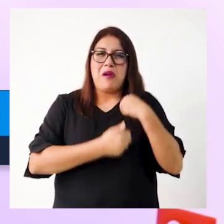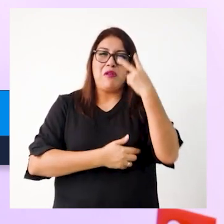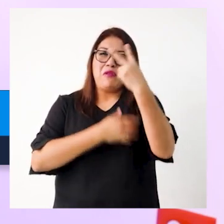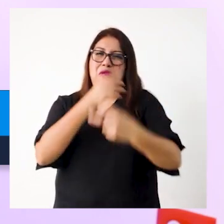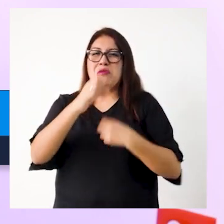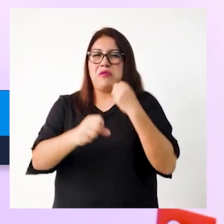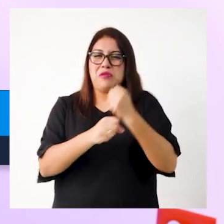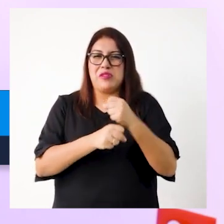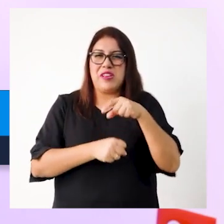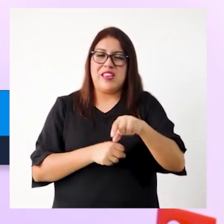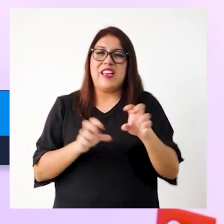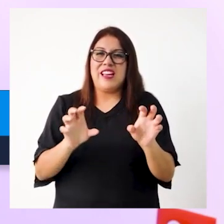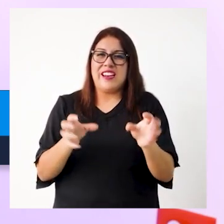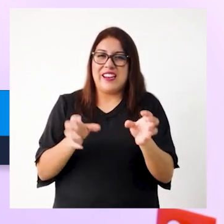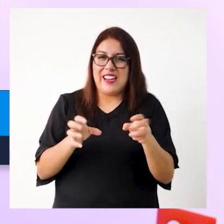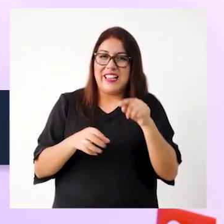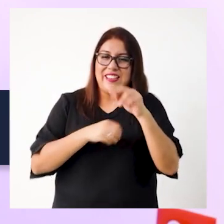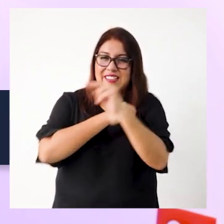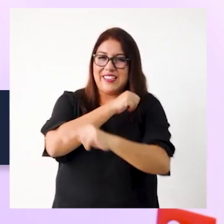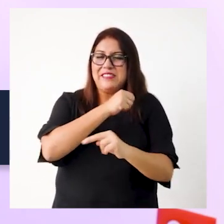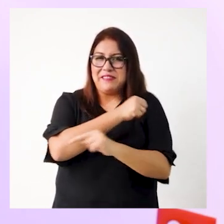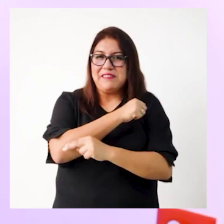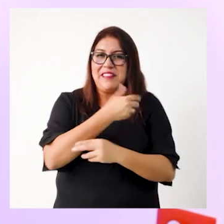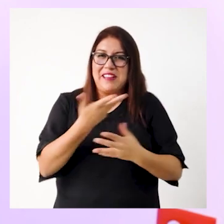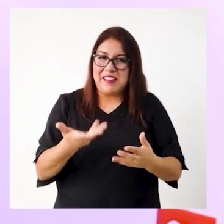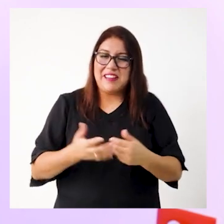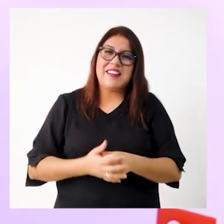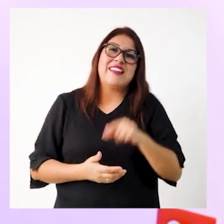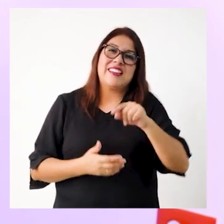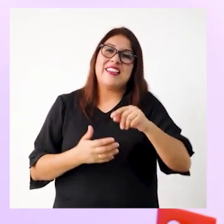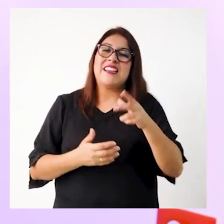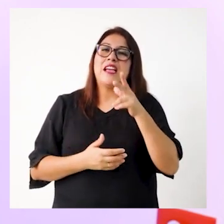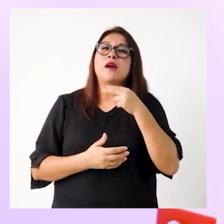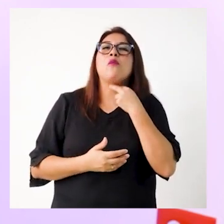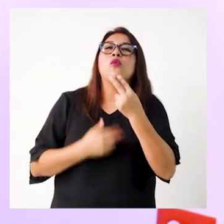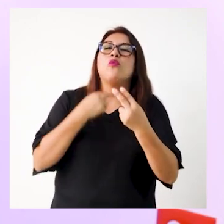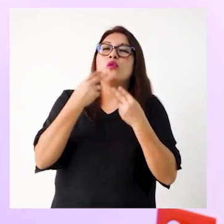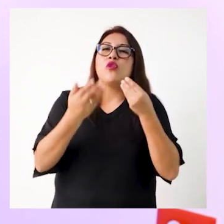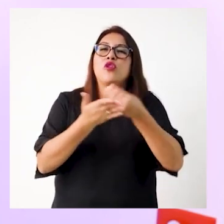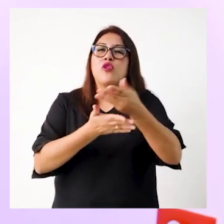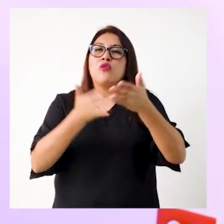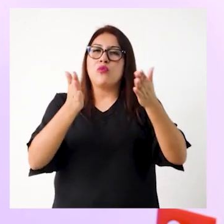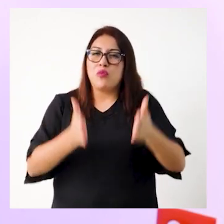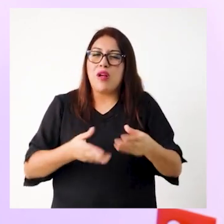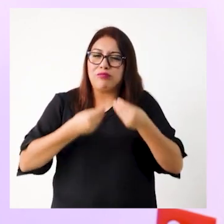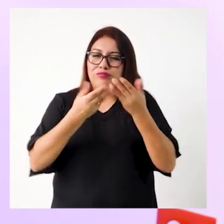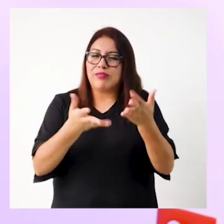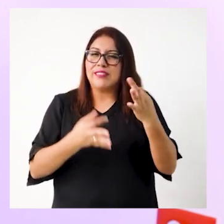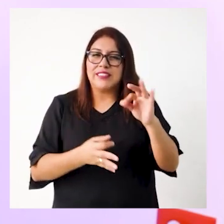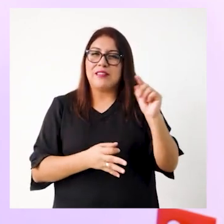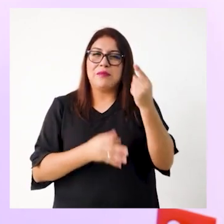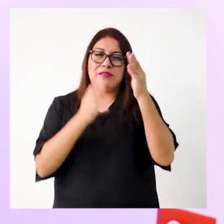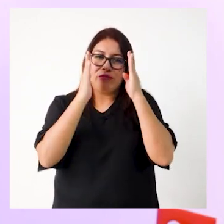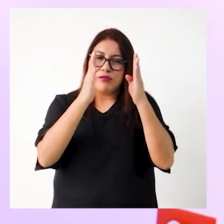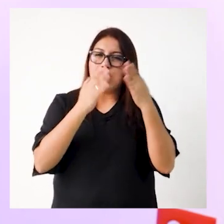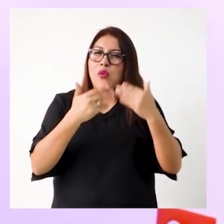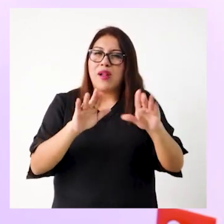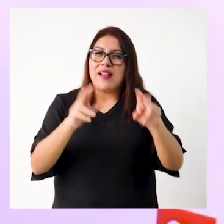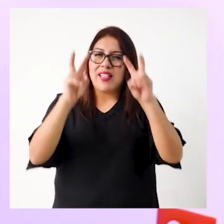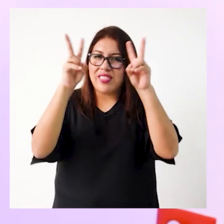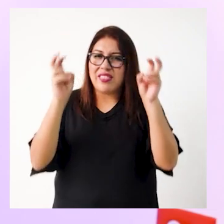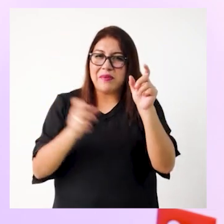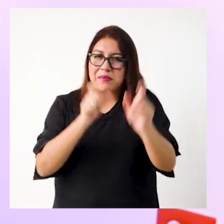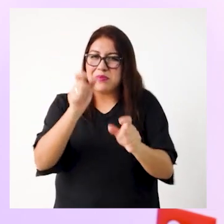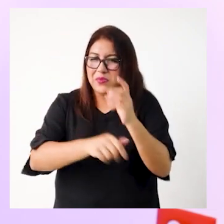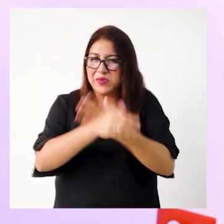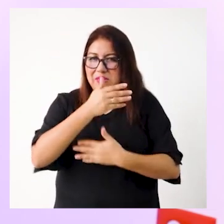Radio Nacional, 103.9 FM, Tu Radio, en ese programa La Voz Consumidor, que va de 10 a 11, siempre le damos prioridad a los temas que